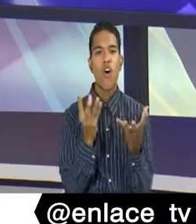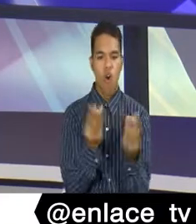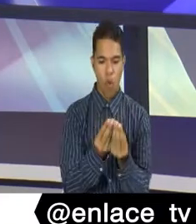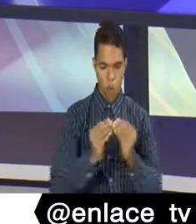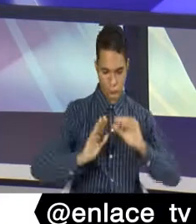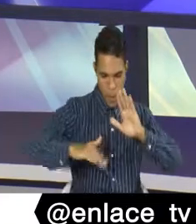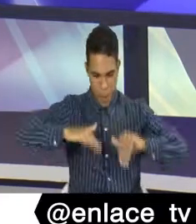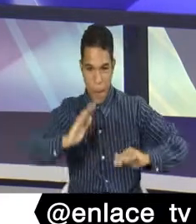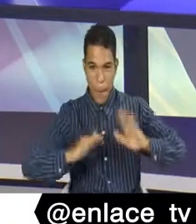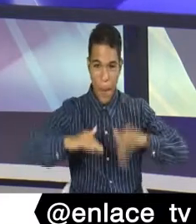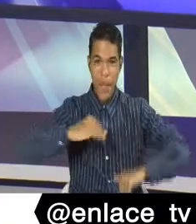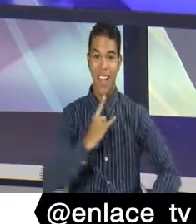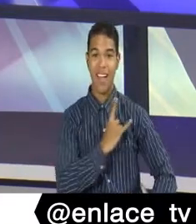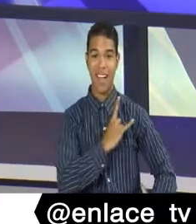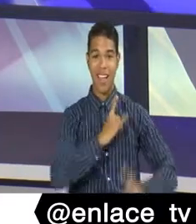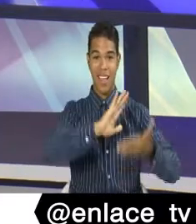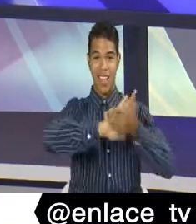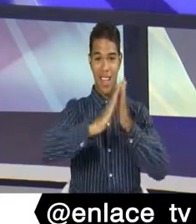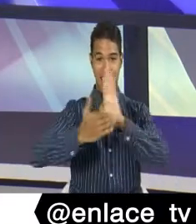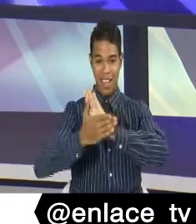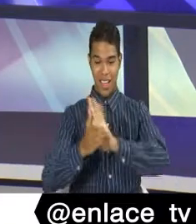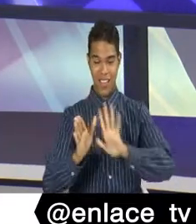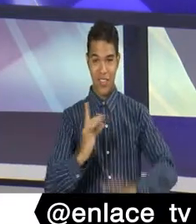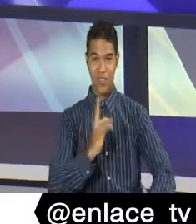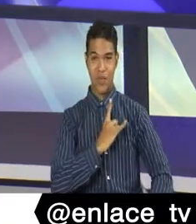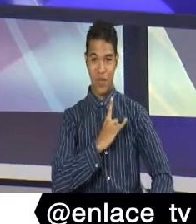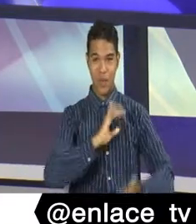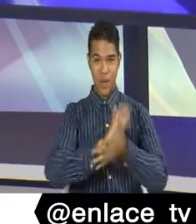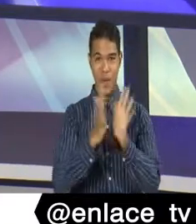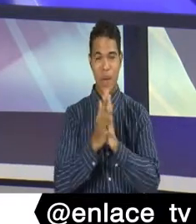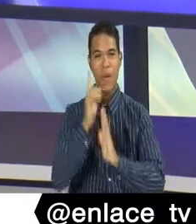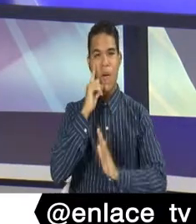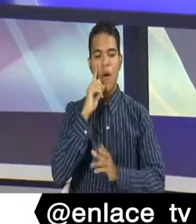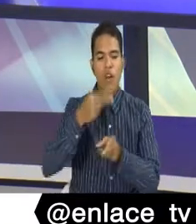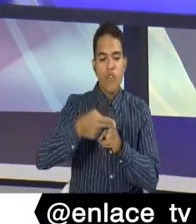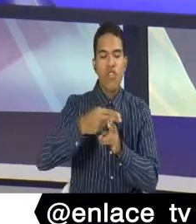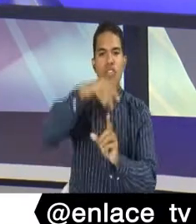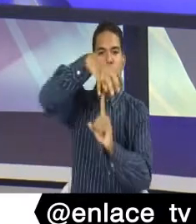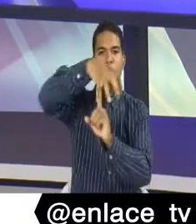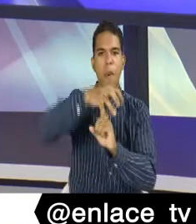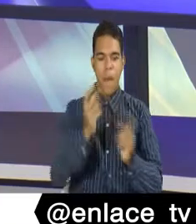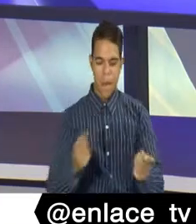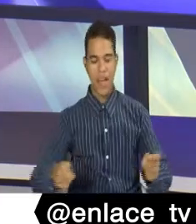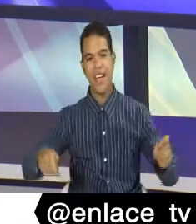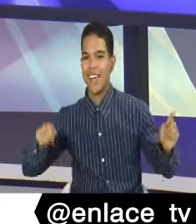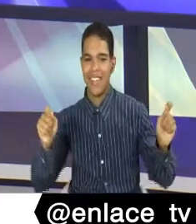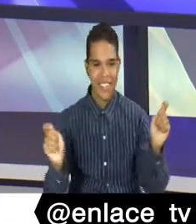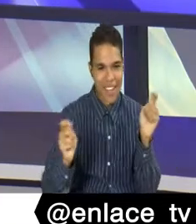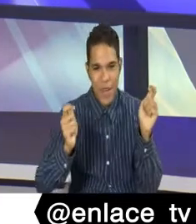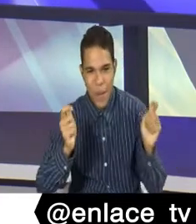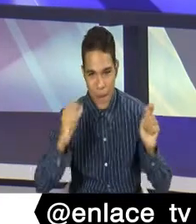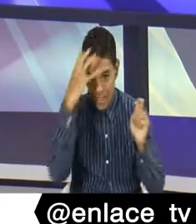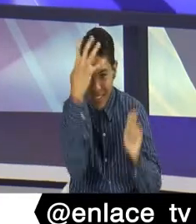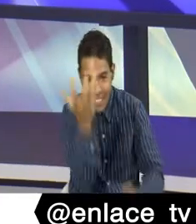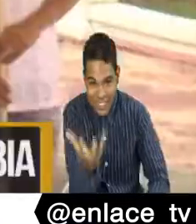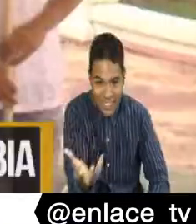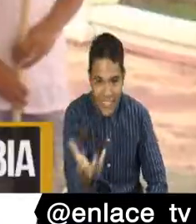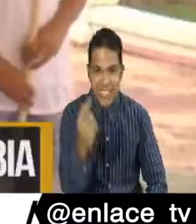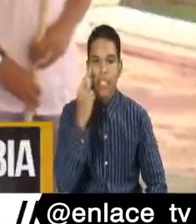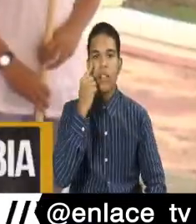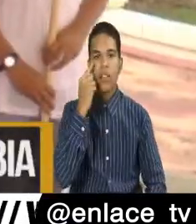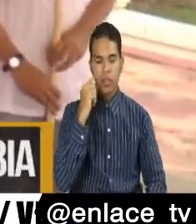de La Paz se prepara para el Festival de la Cumbia que se realizará en el mes de agosto en el Banco Magdalena.